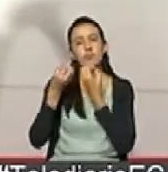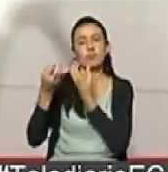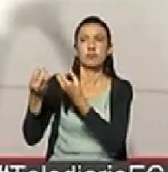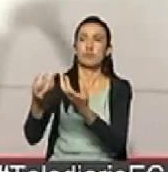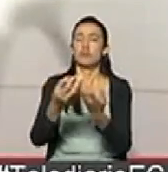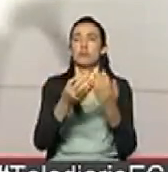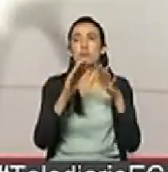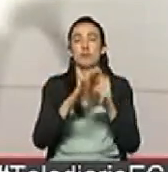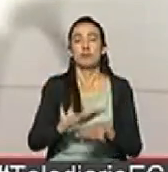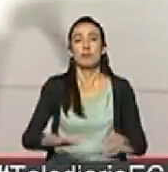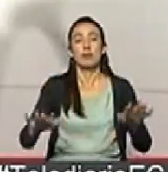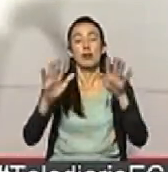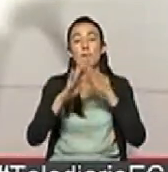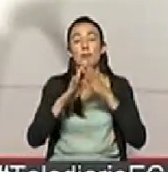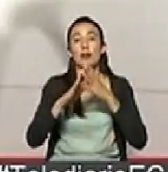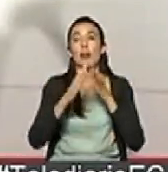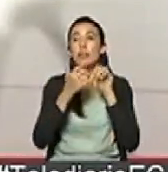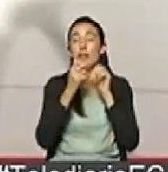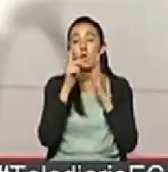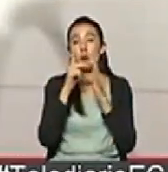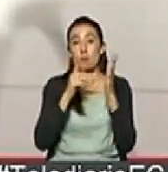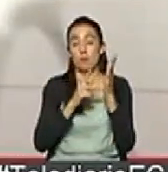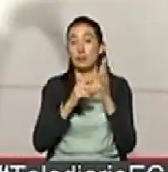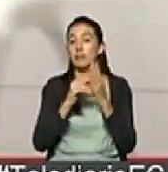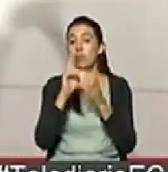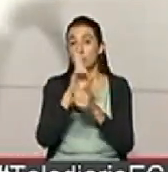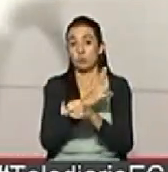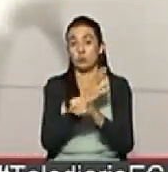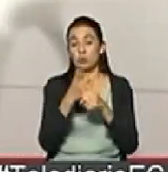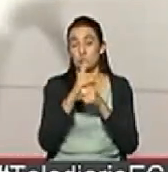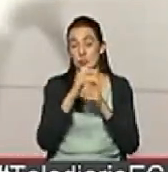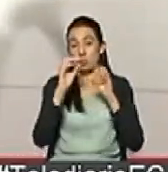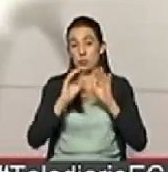de aplicaciones que pueden ser ocupadas de una manera